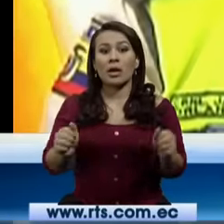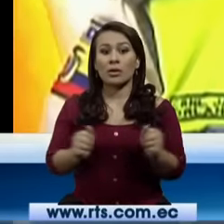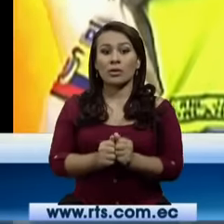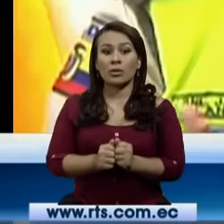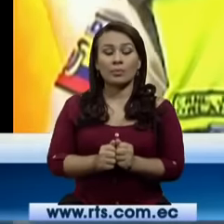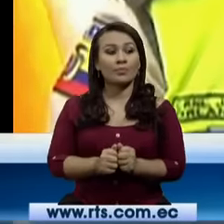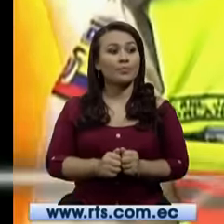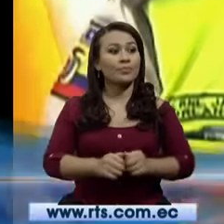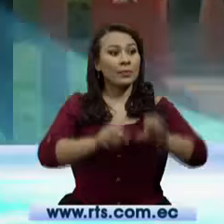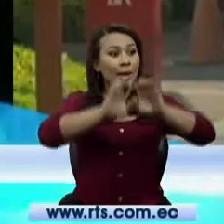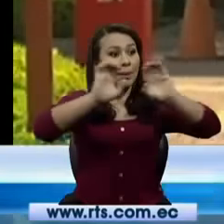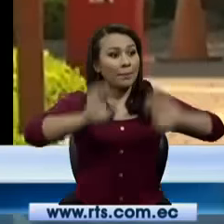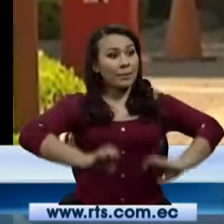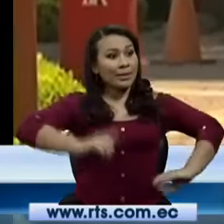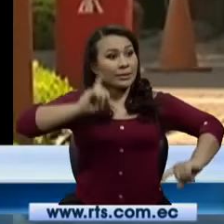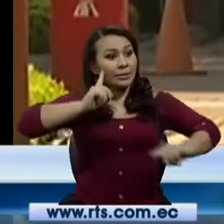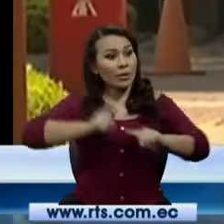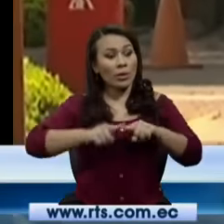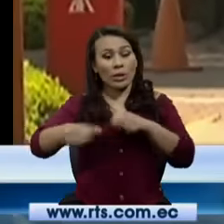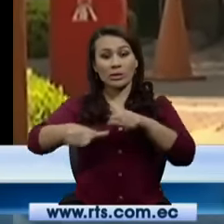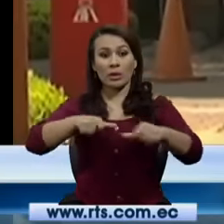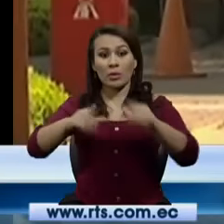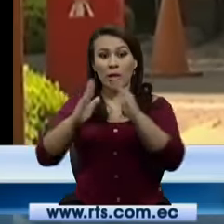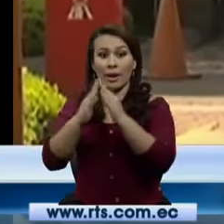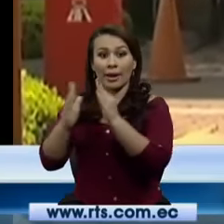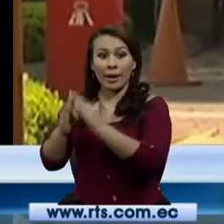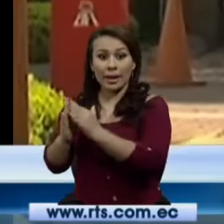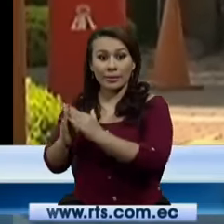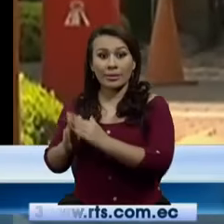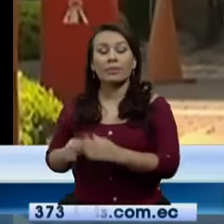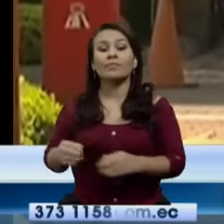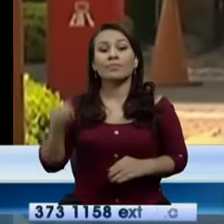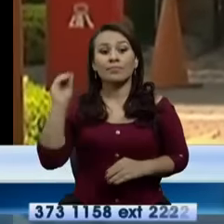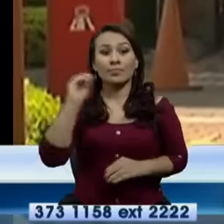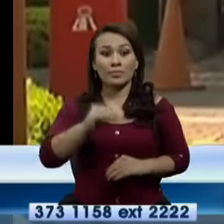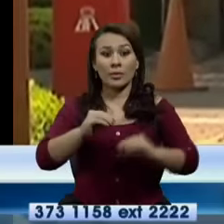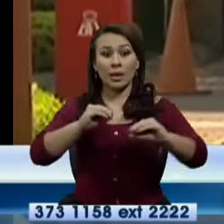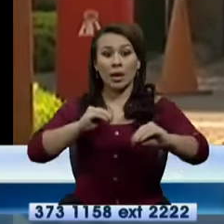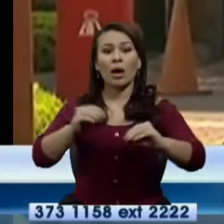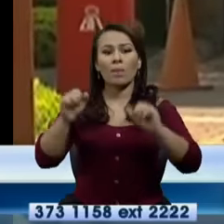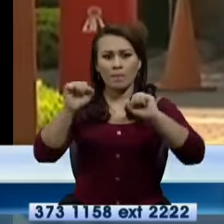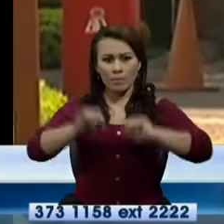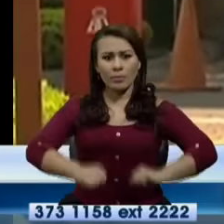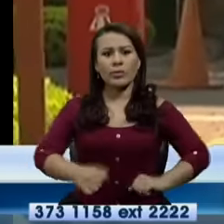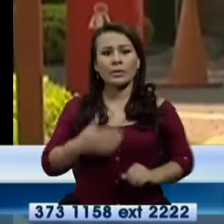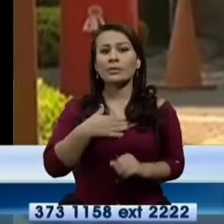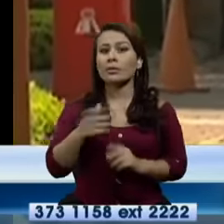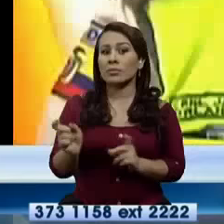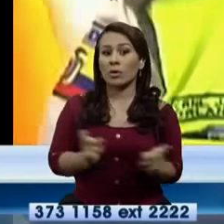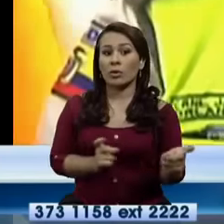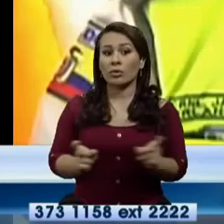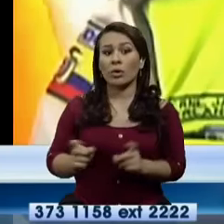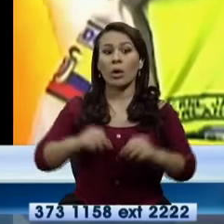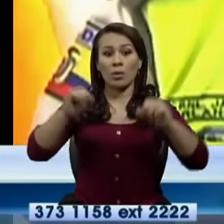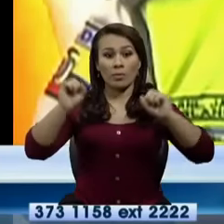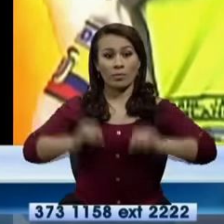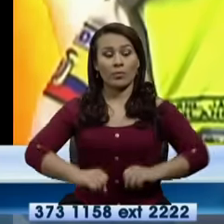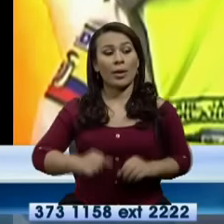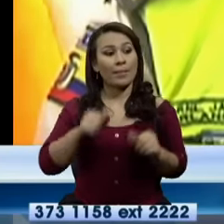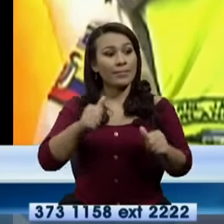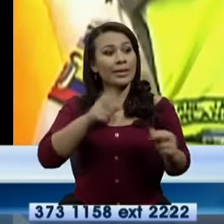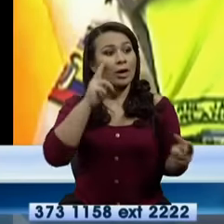compañía de seguridad privada en estas urbanizaciones cerradas especialmente sean compañías que están regularizadas o plenamente